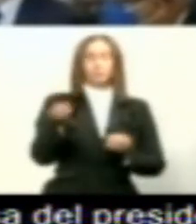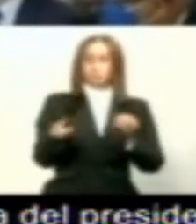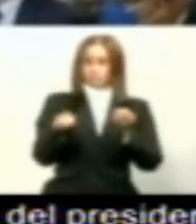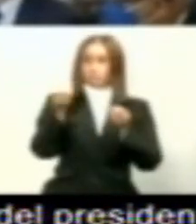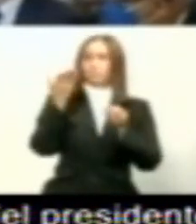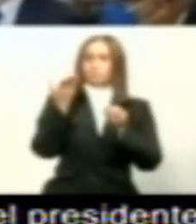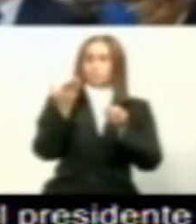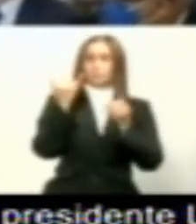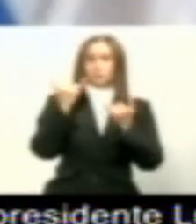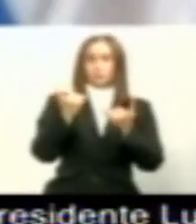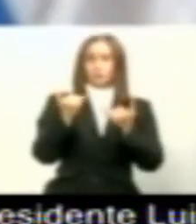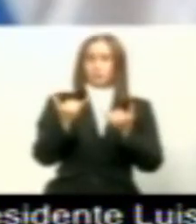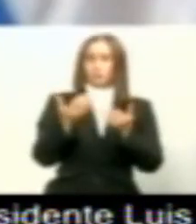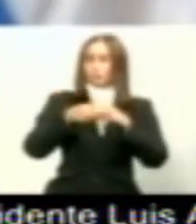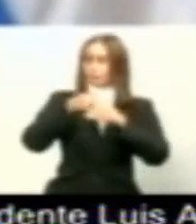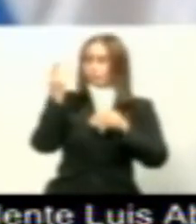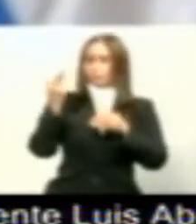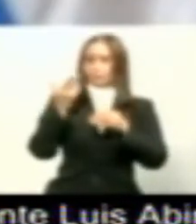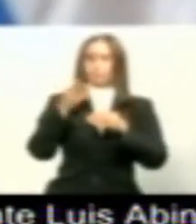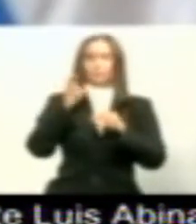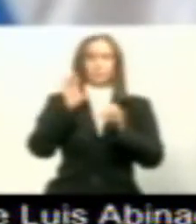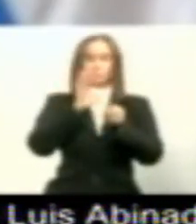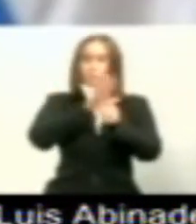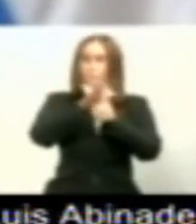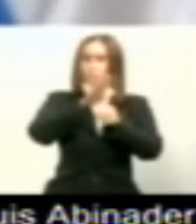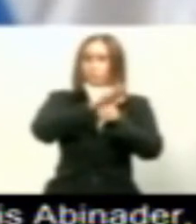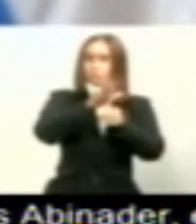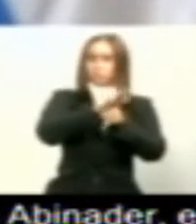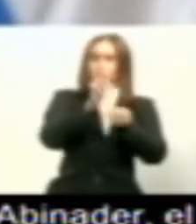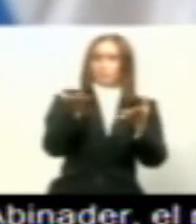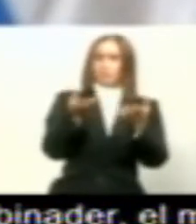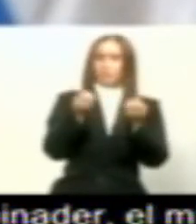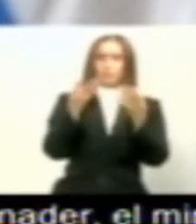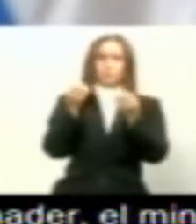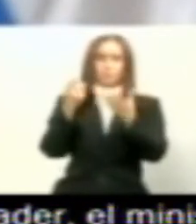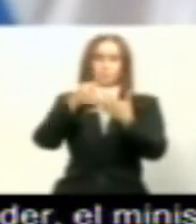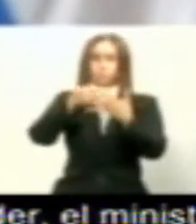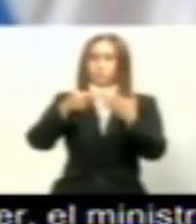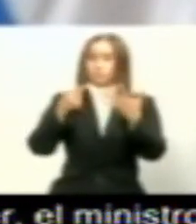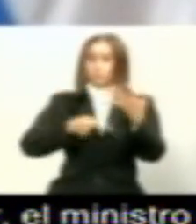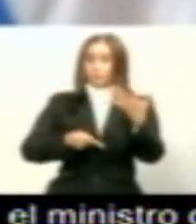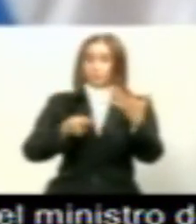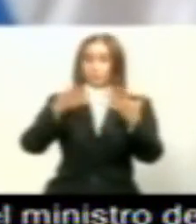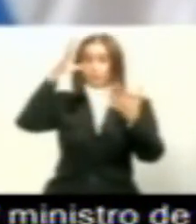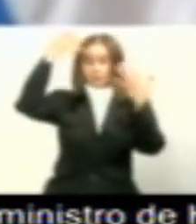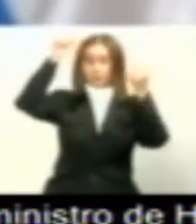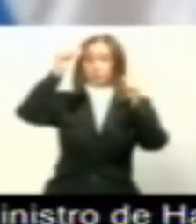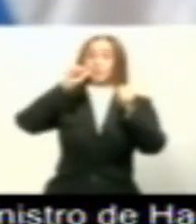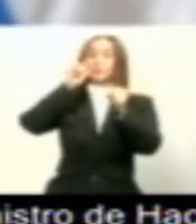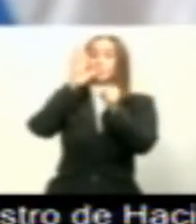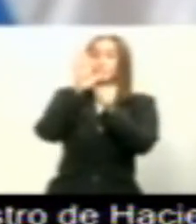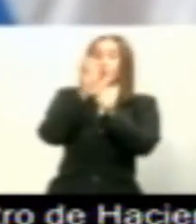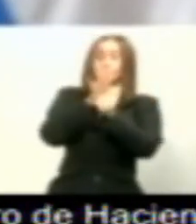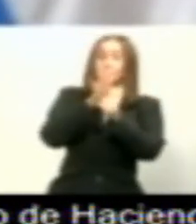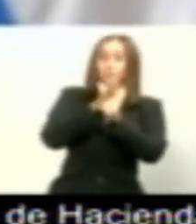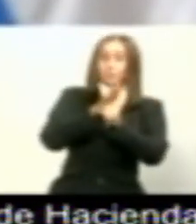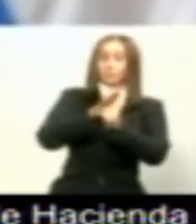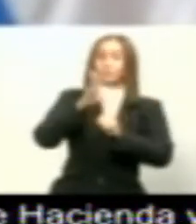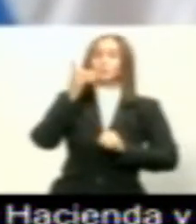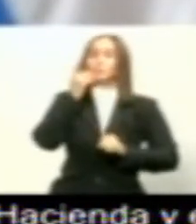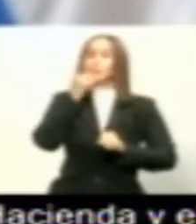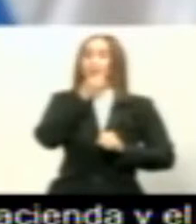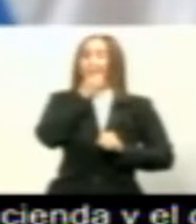suficientes. Inclusive el señor presidente se comprometió con el pueblo dominicano de procesar, llegar a